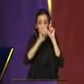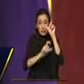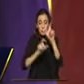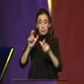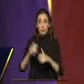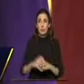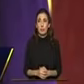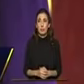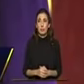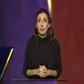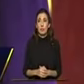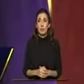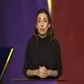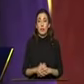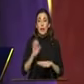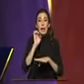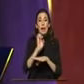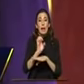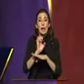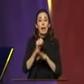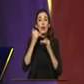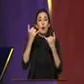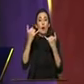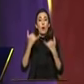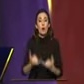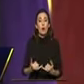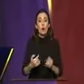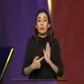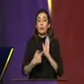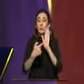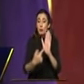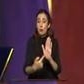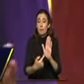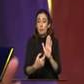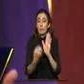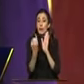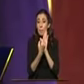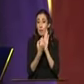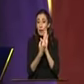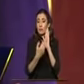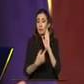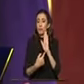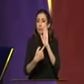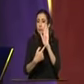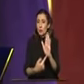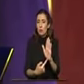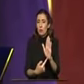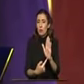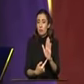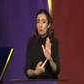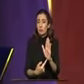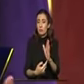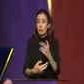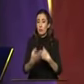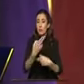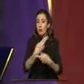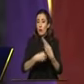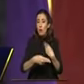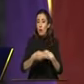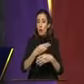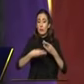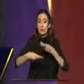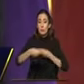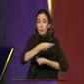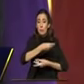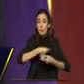Conciudadanos, el Ecuador de hoy presenta un nuevo rostro al mundo. Promovemos intensamente nuestra oferta exportable, las inversiones y